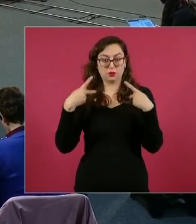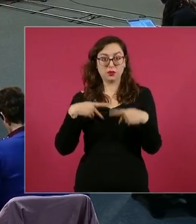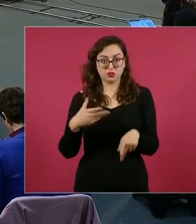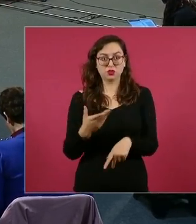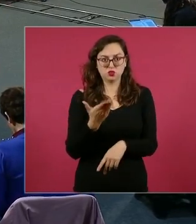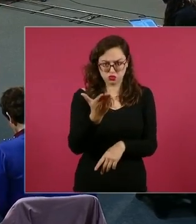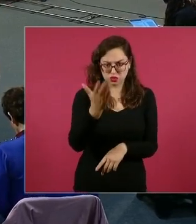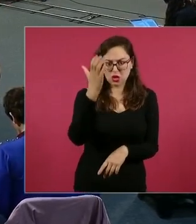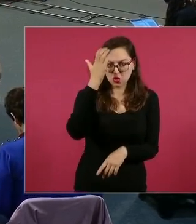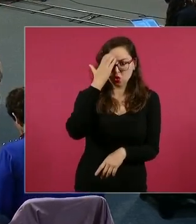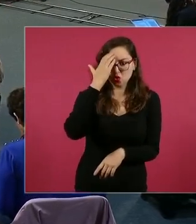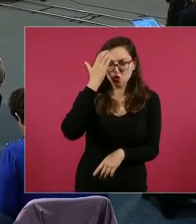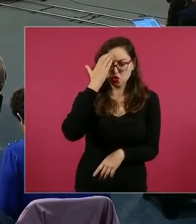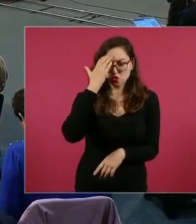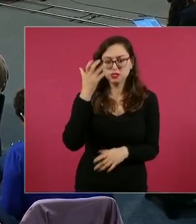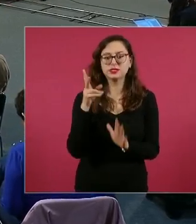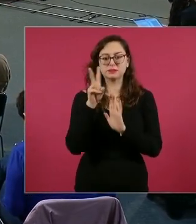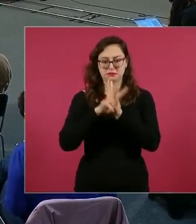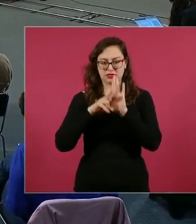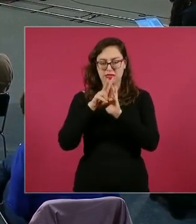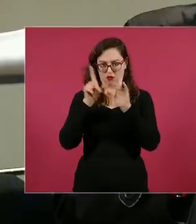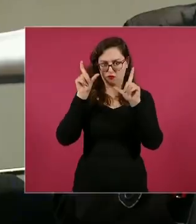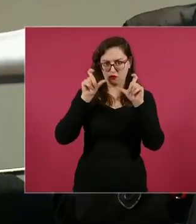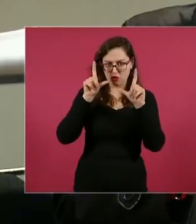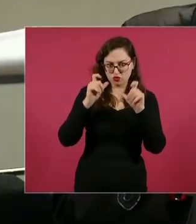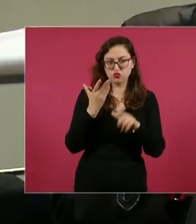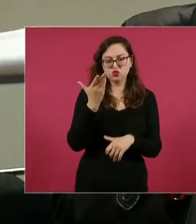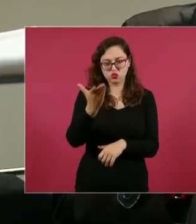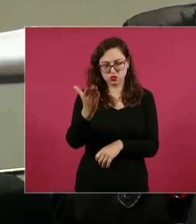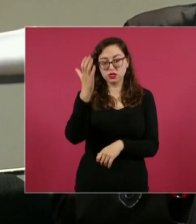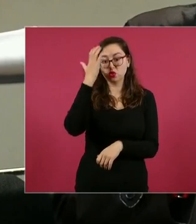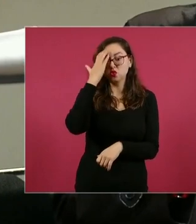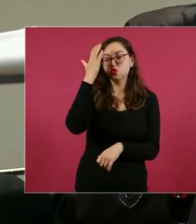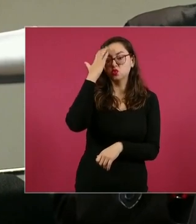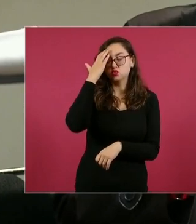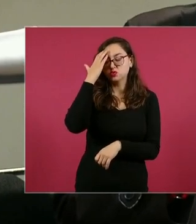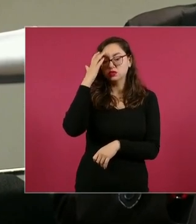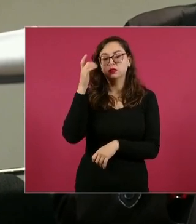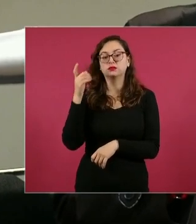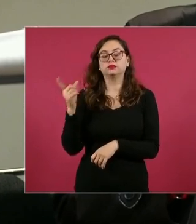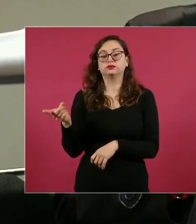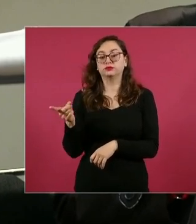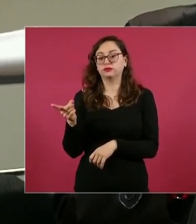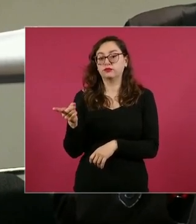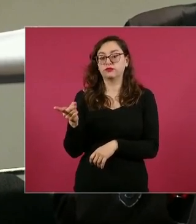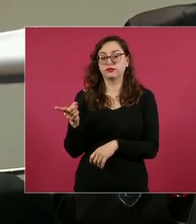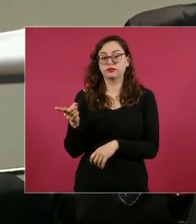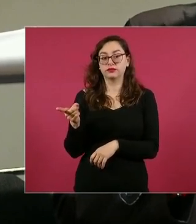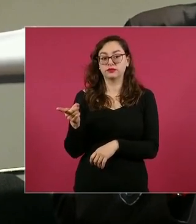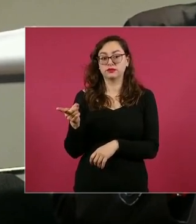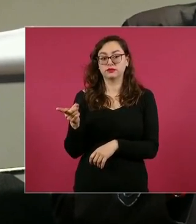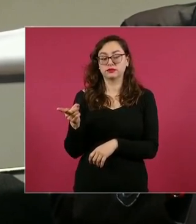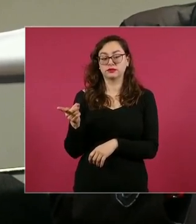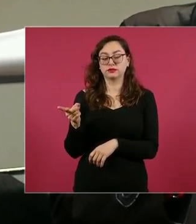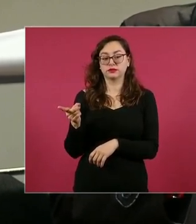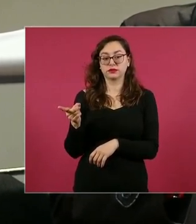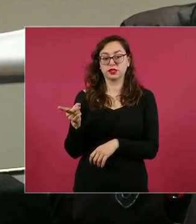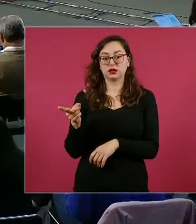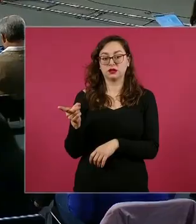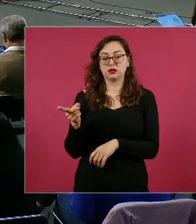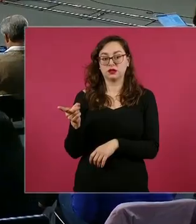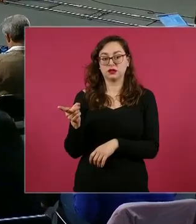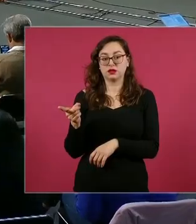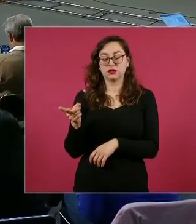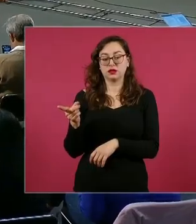conoce muy bien están en los videos y las fotos eh que participó con gran éxito en